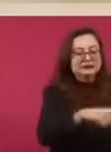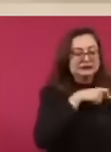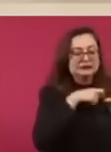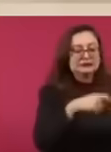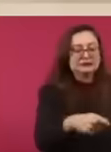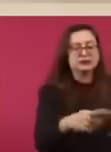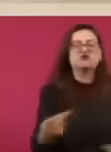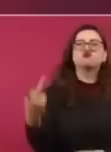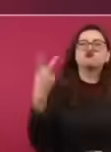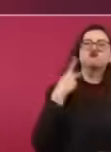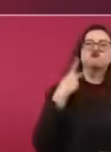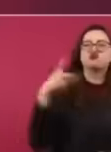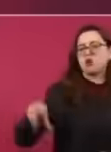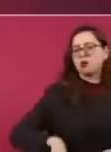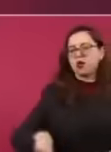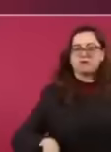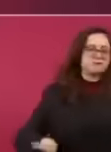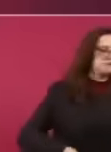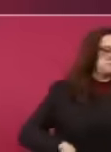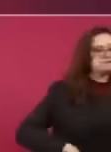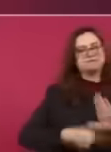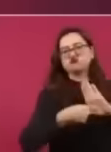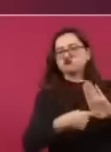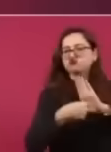del político, del gobernante.